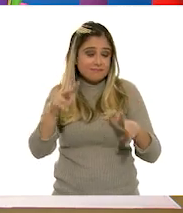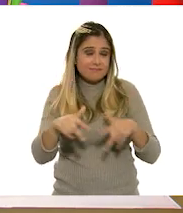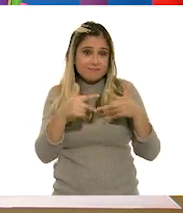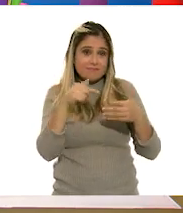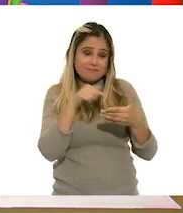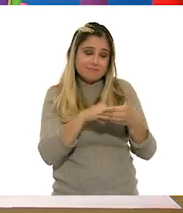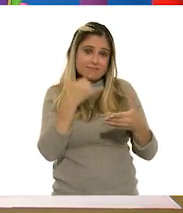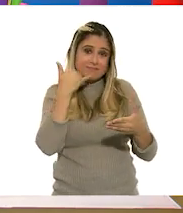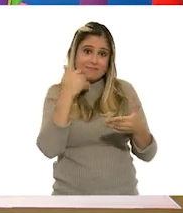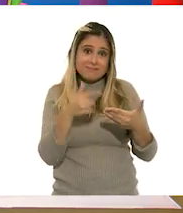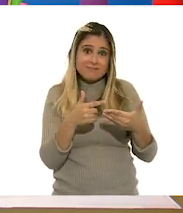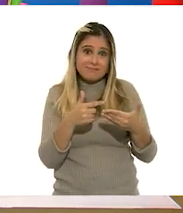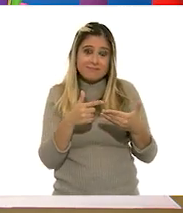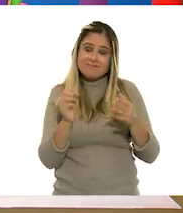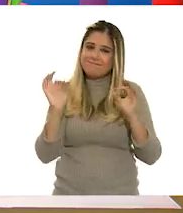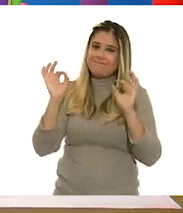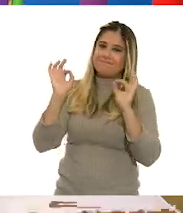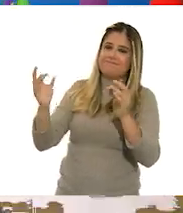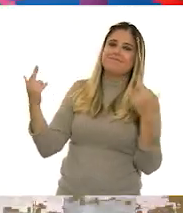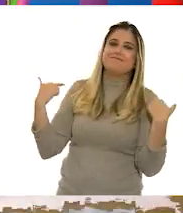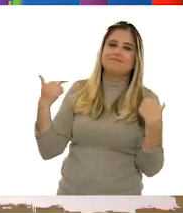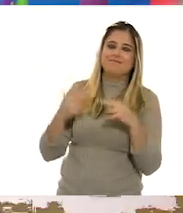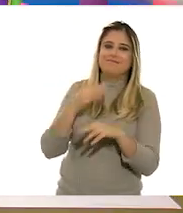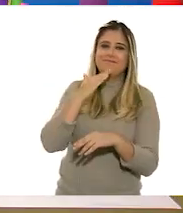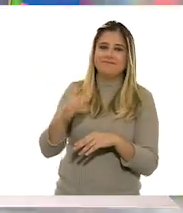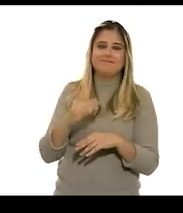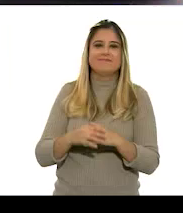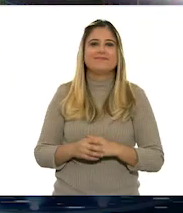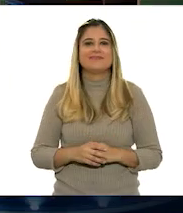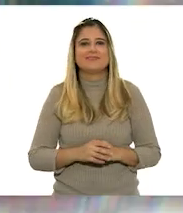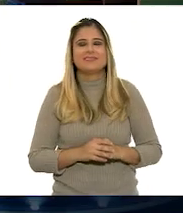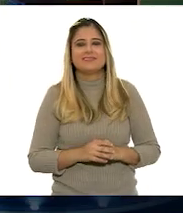virtual? Listo, maestro, muy bien.